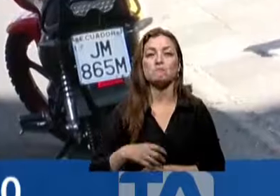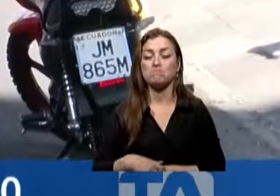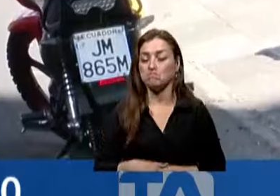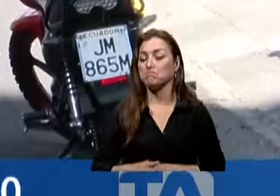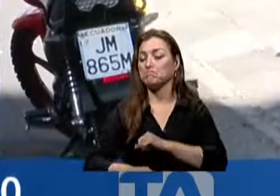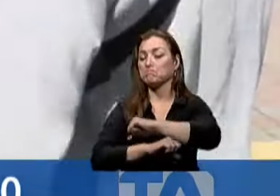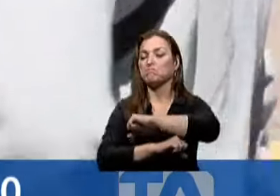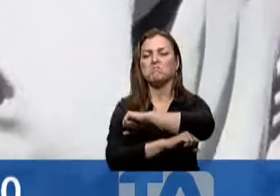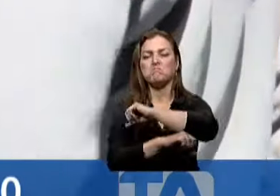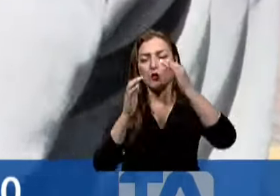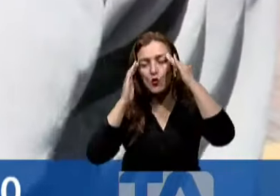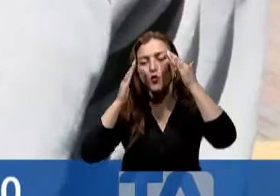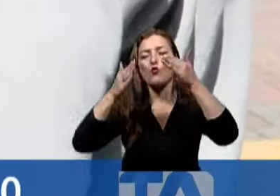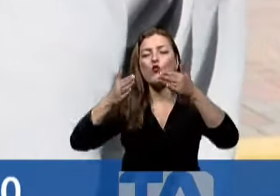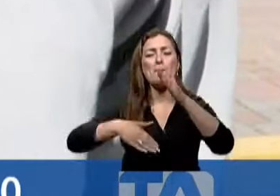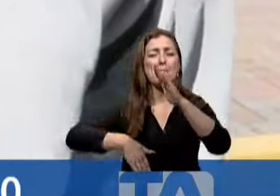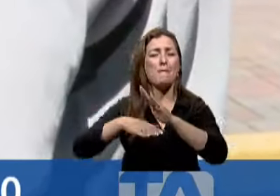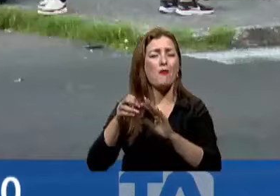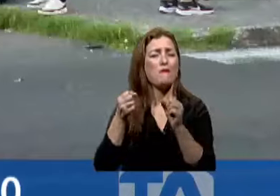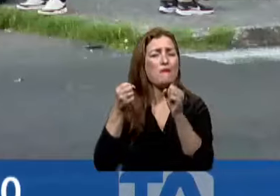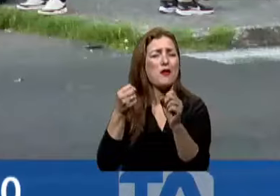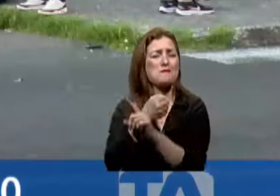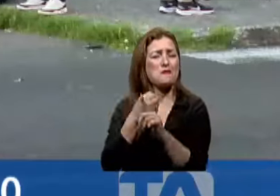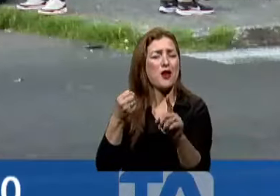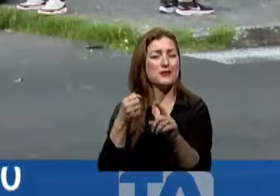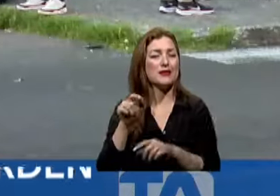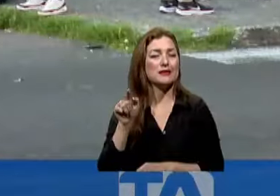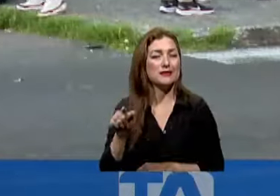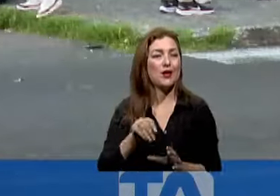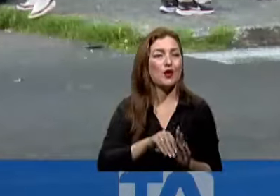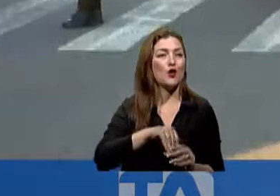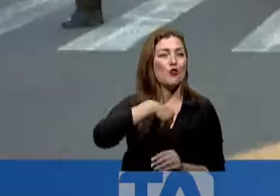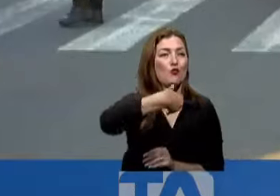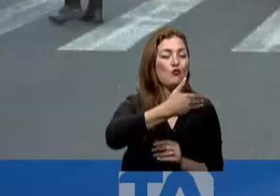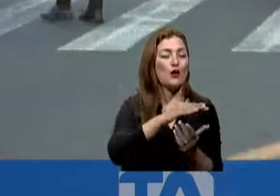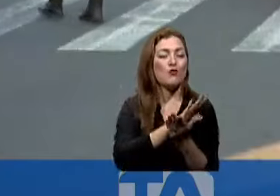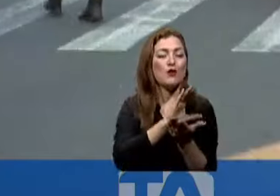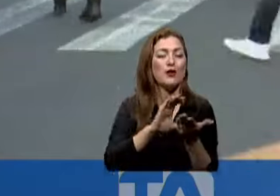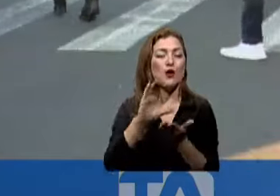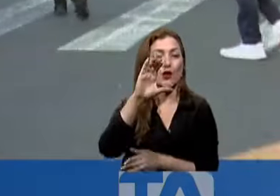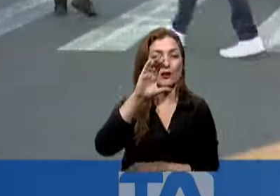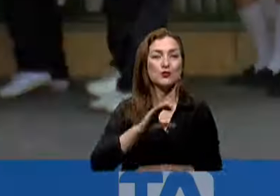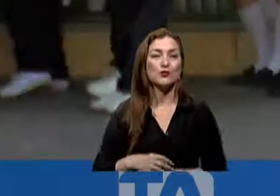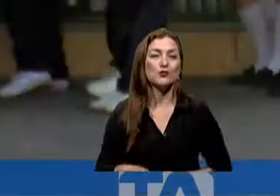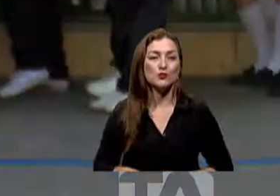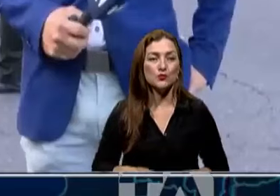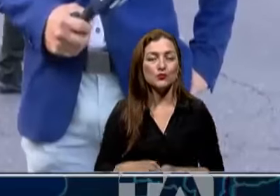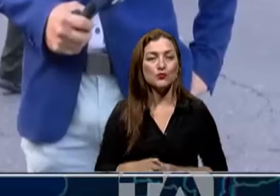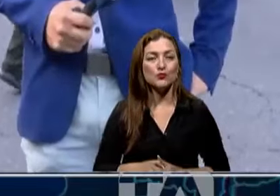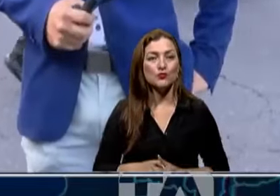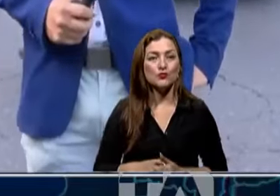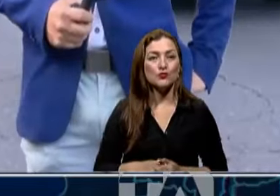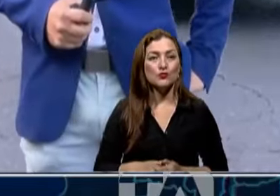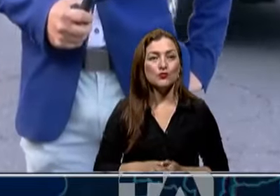fundamentalmente se enfoca en lugares conflictivos y ahora en los exteriores de las instituciones educativas.